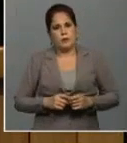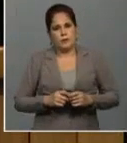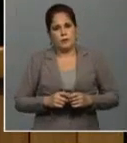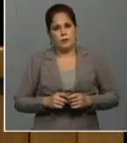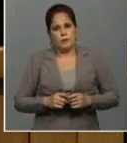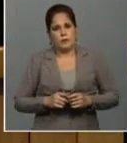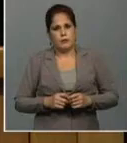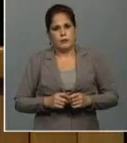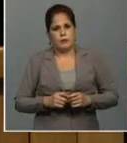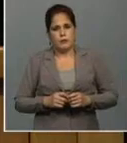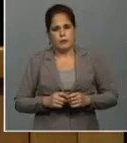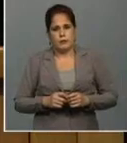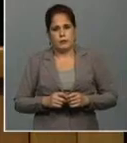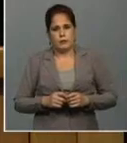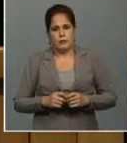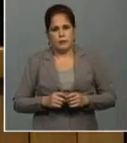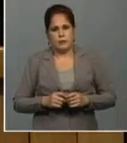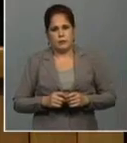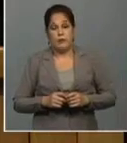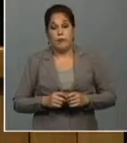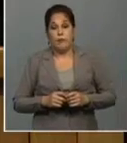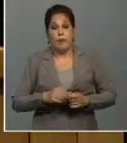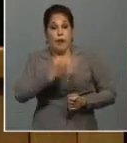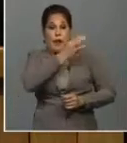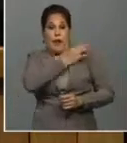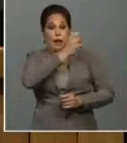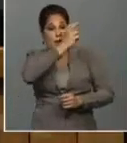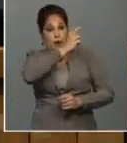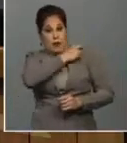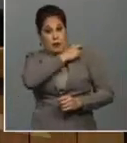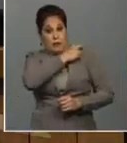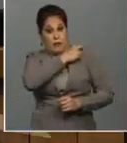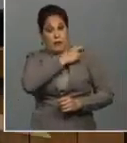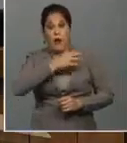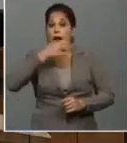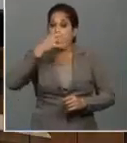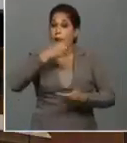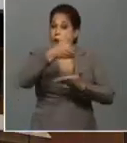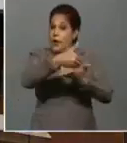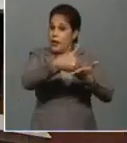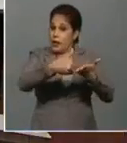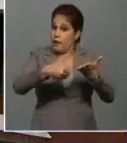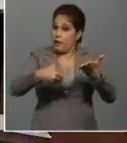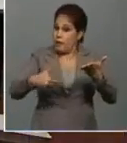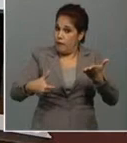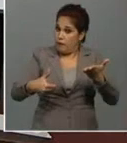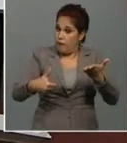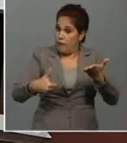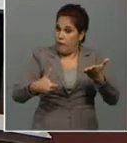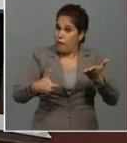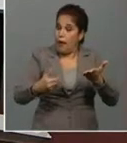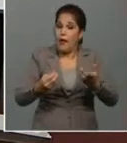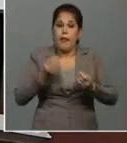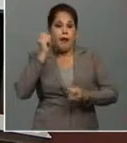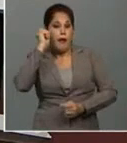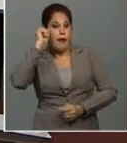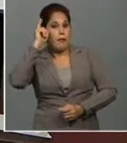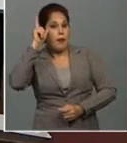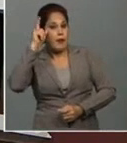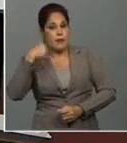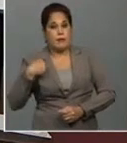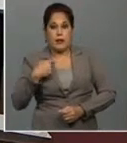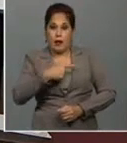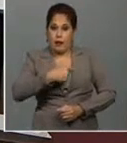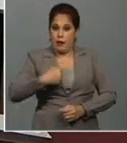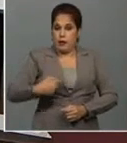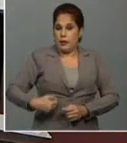el camino al andar el general de texto citaba en el informe central los aportadores experiencias de china